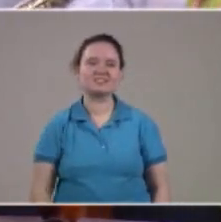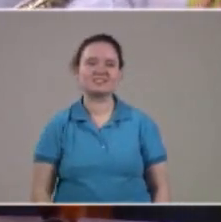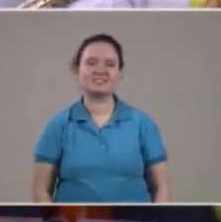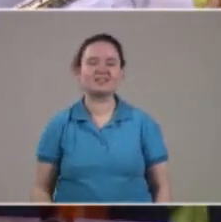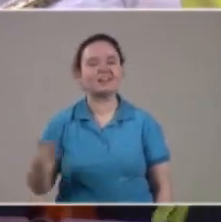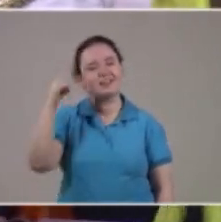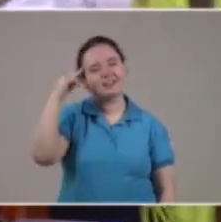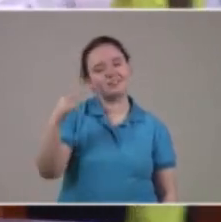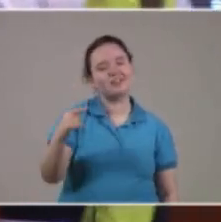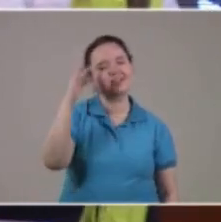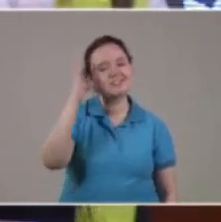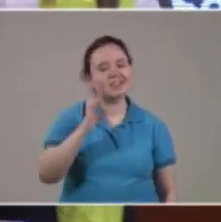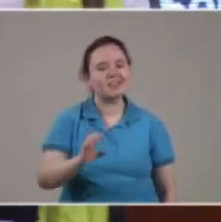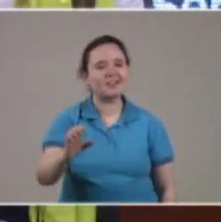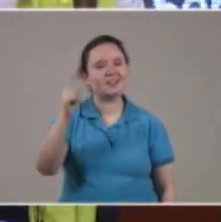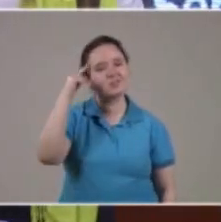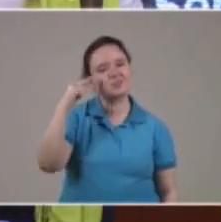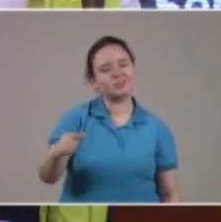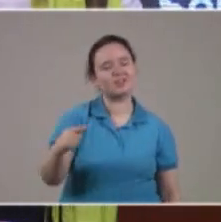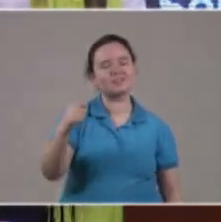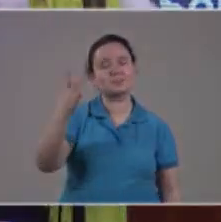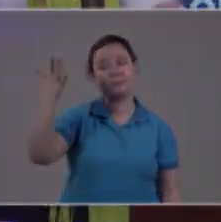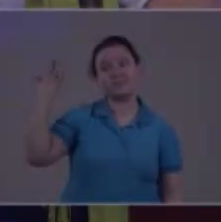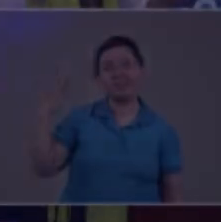días eternos, días de la antigüedad.